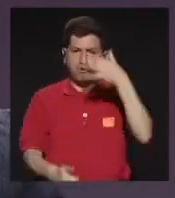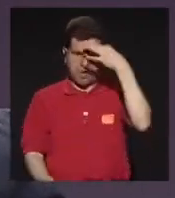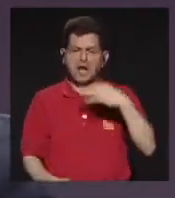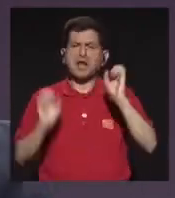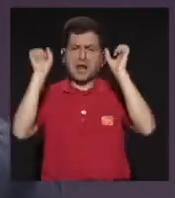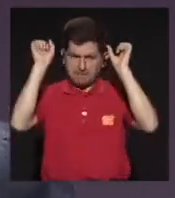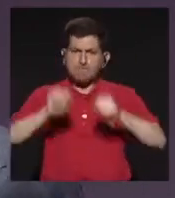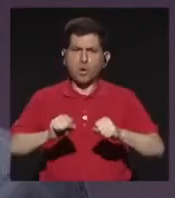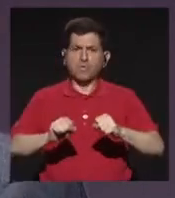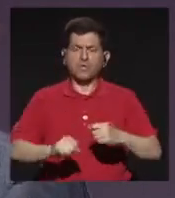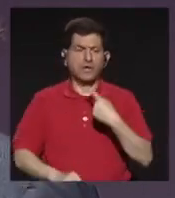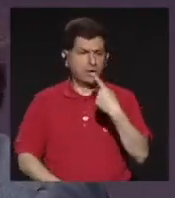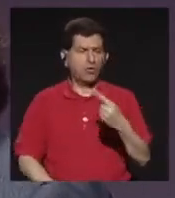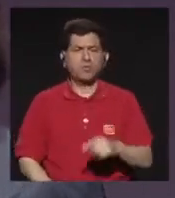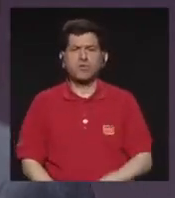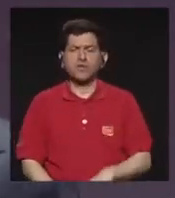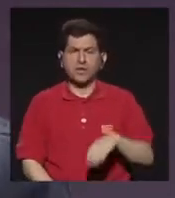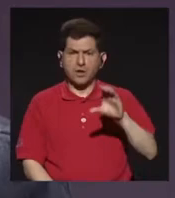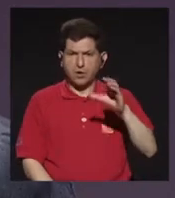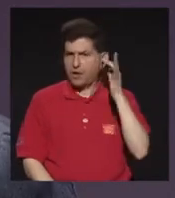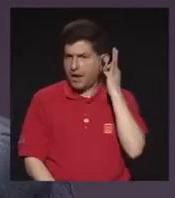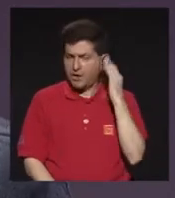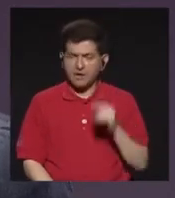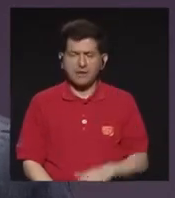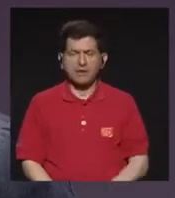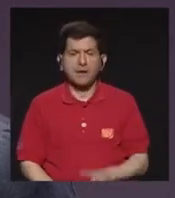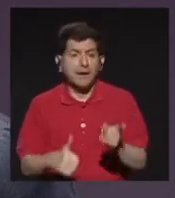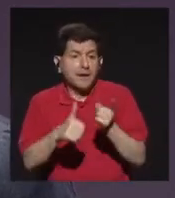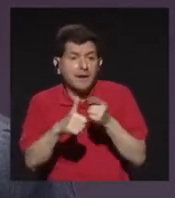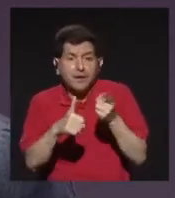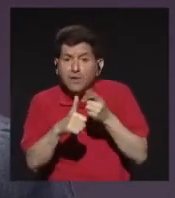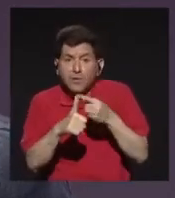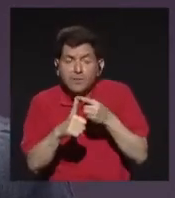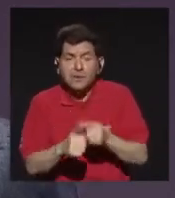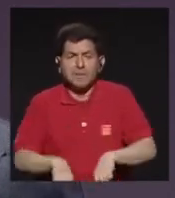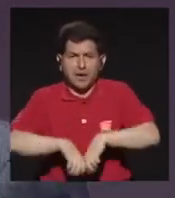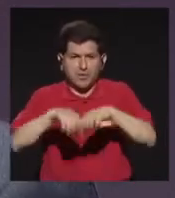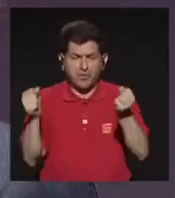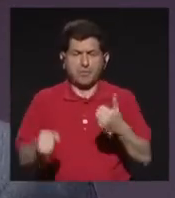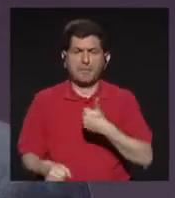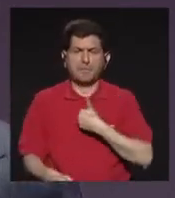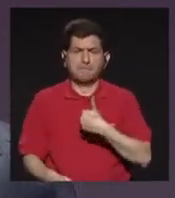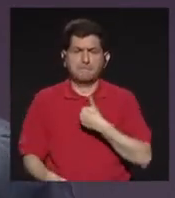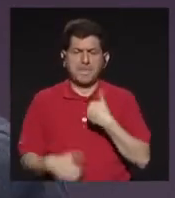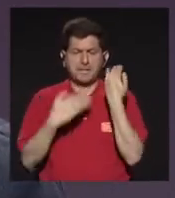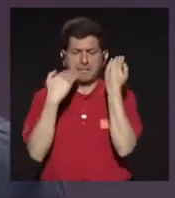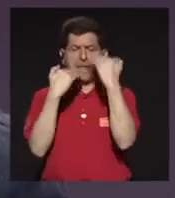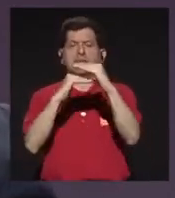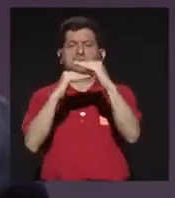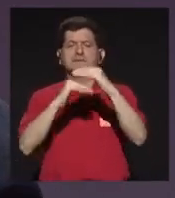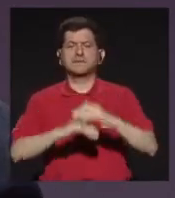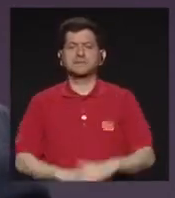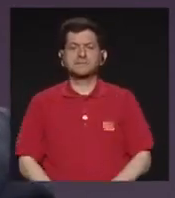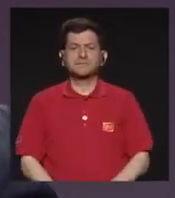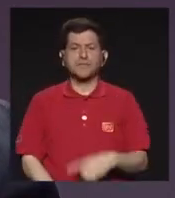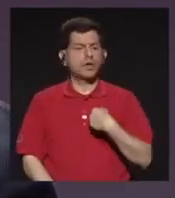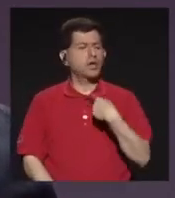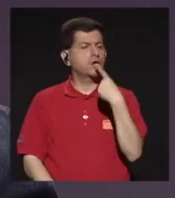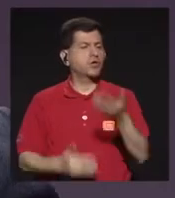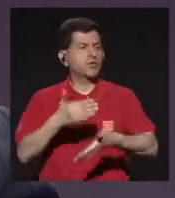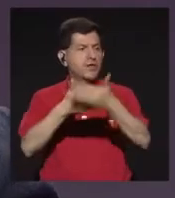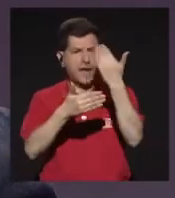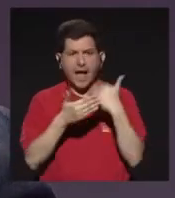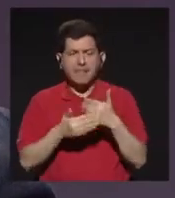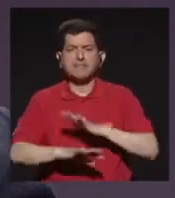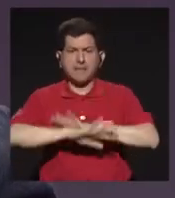que podemos, como bien dice Carolina, que somos lo primero que tenemos que romper en nuestra propia limitación. Y cuando yo dije hace un